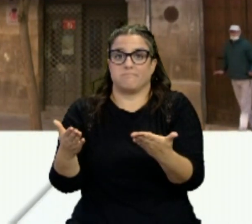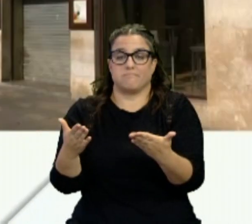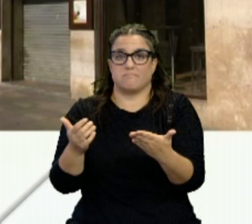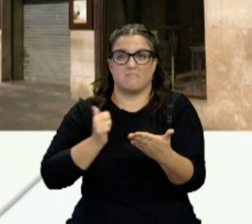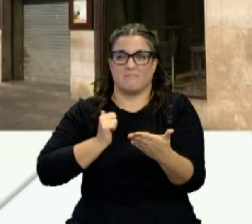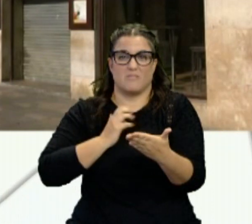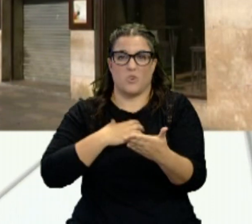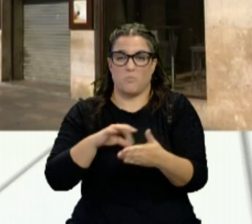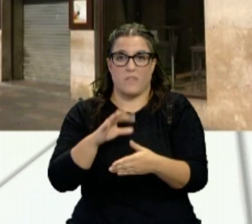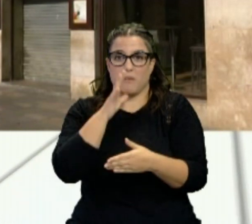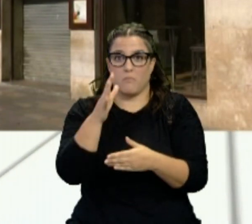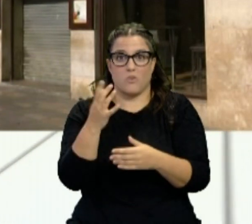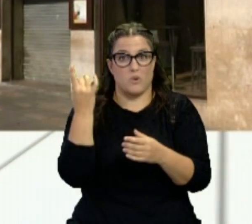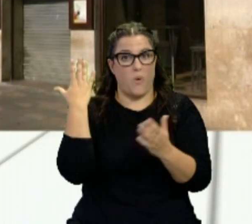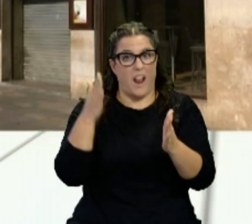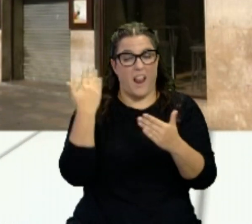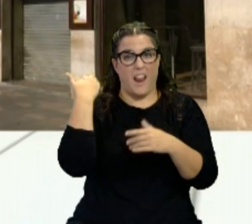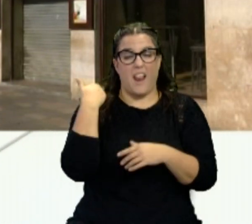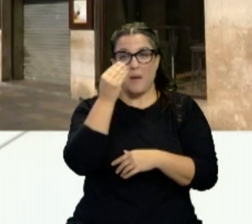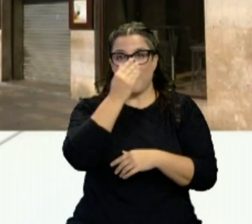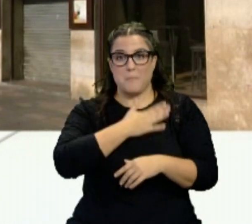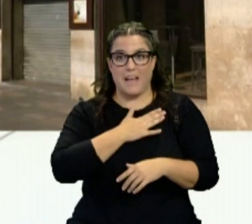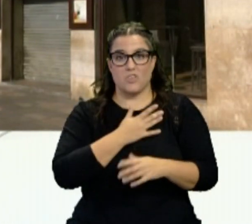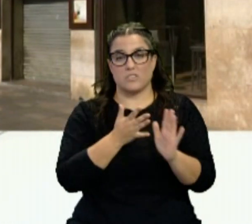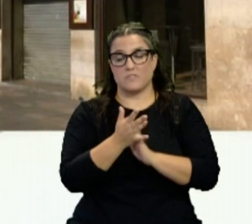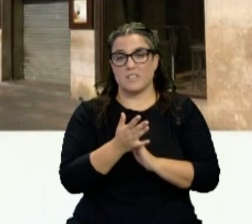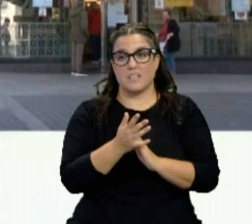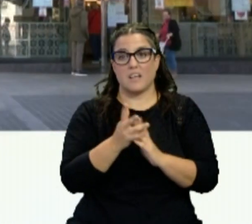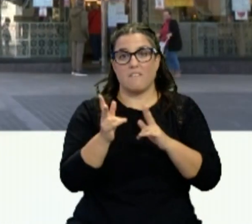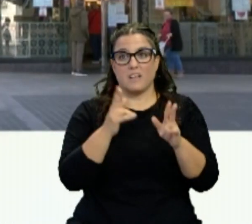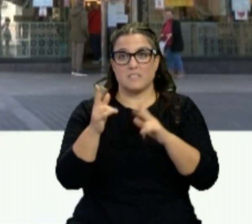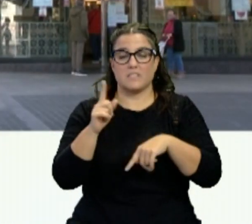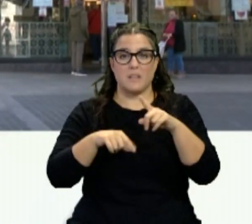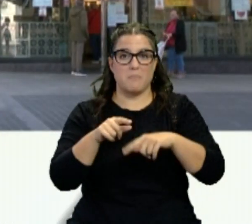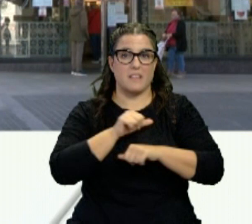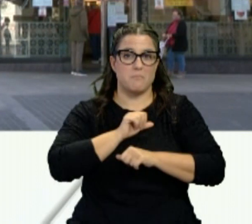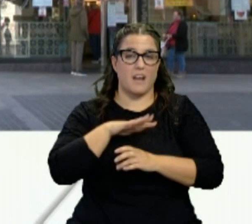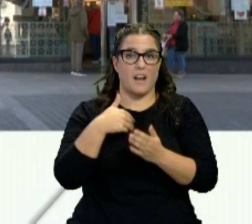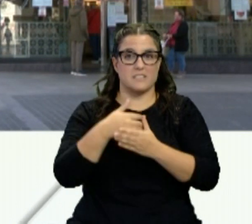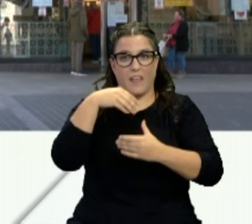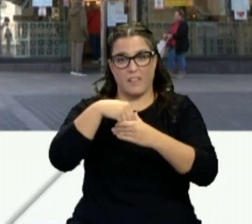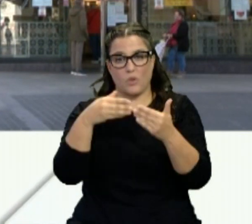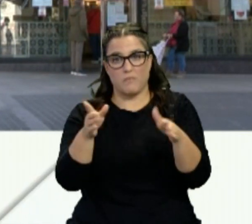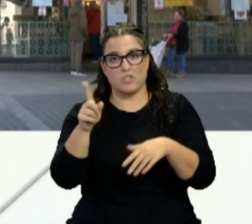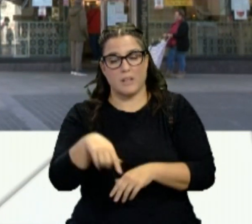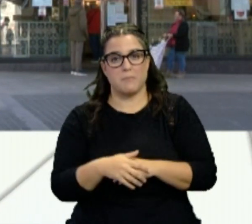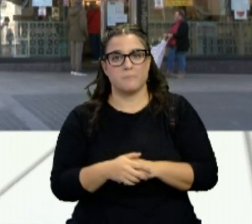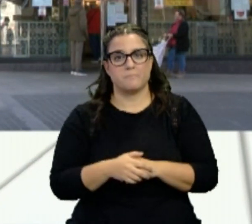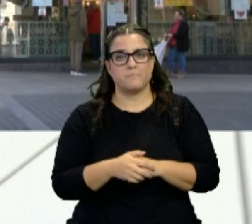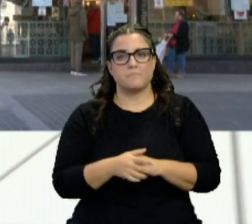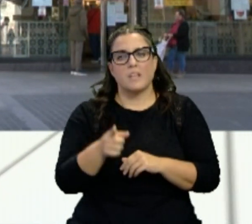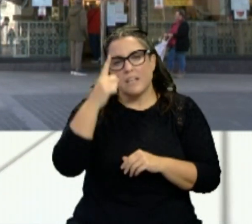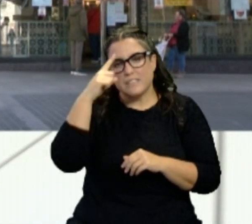cuando pasamos de una fase a otra y tuvimos que esperar a poder abrir parte de interior. Yo no sé si se sabe ya hasta qué hora podrán abrir